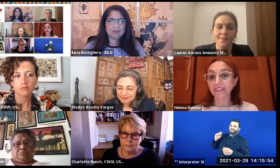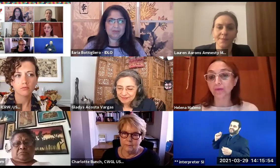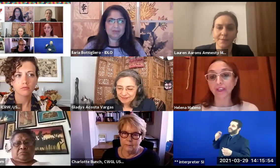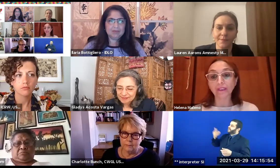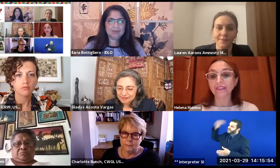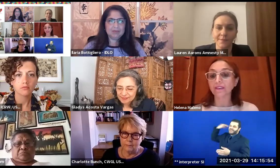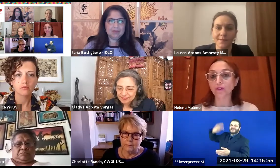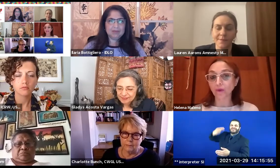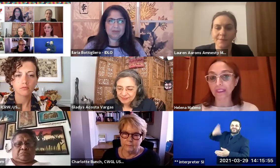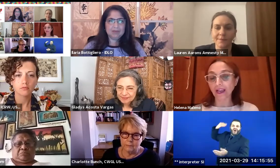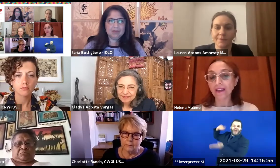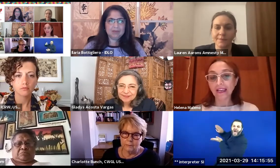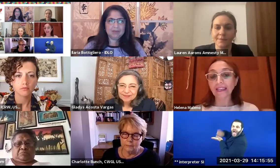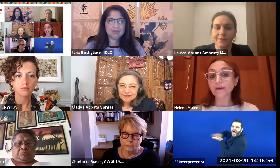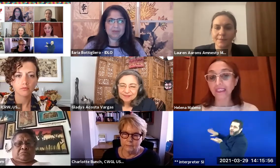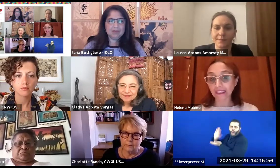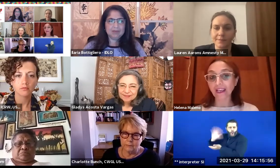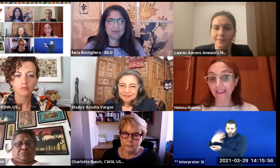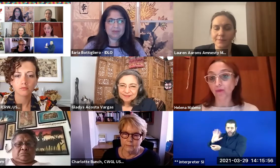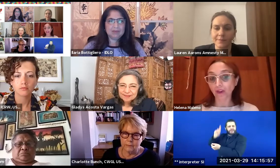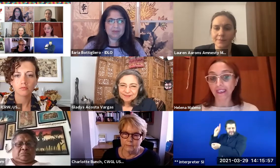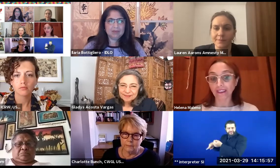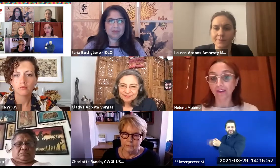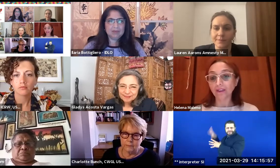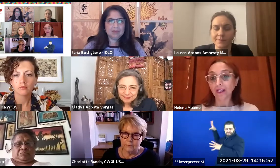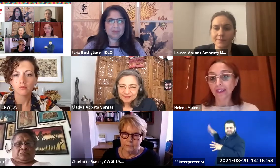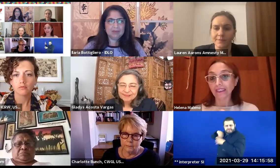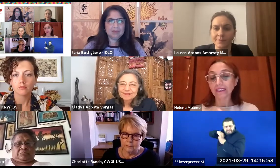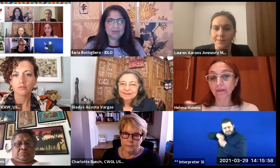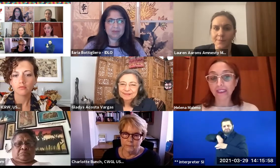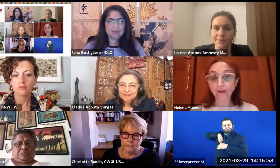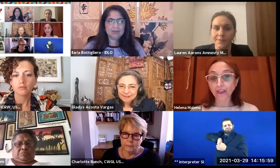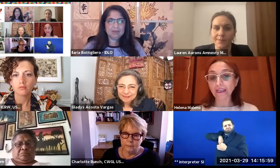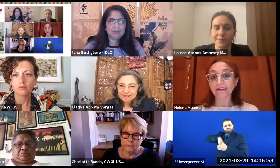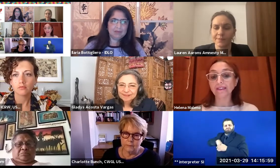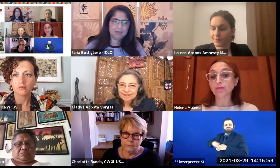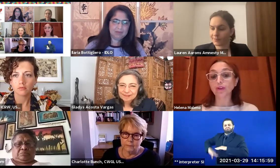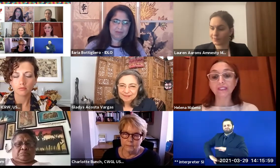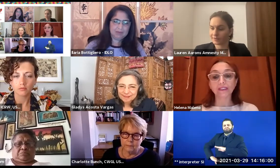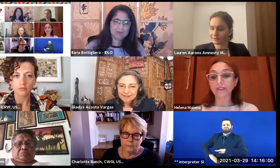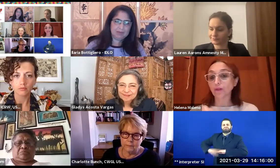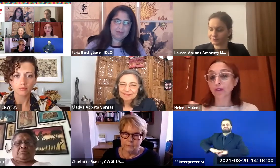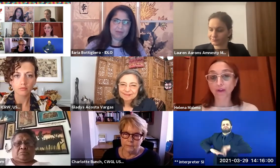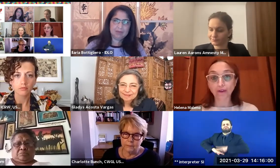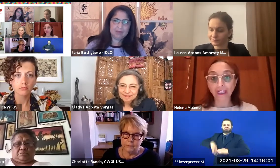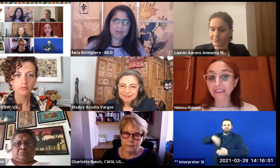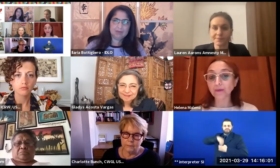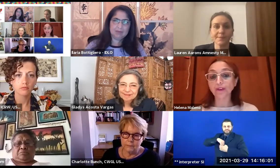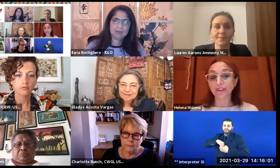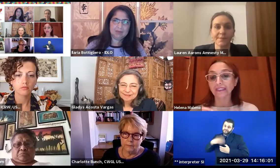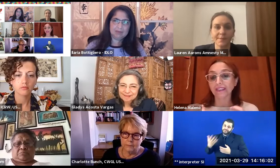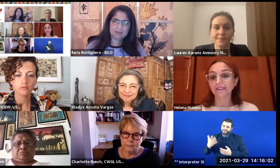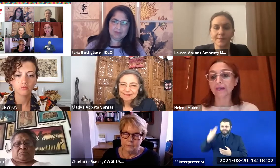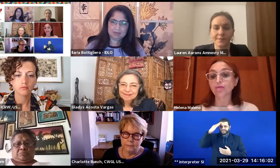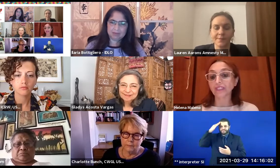de un feminismo que no ha tenido en cuenta la diversidad de las mujeres, ¿no? Que está atravesado por el racismo, que está atravesado por el